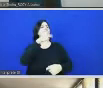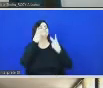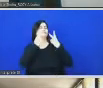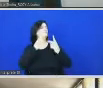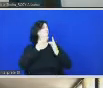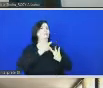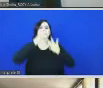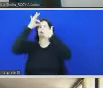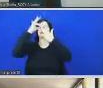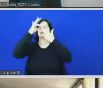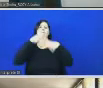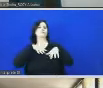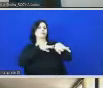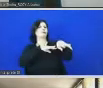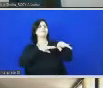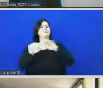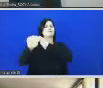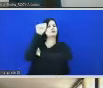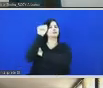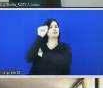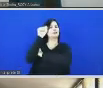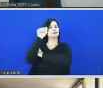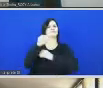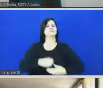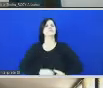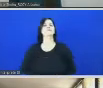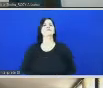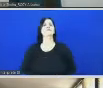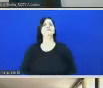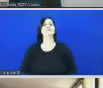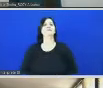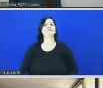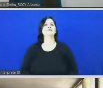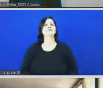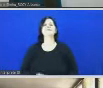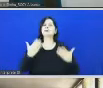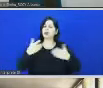hecho de forma muy concreta. Lo hemos hecho